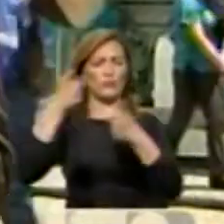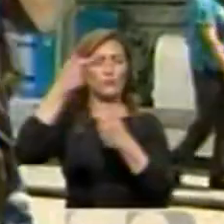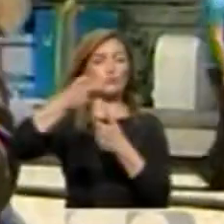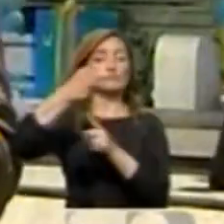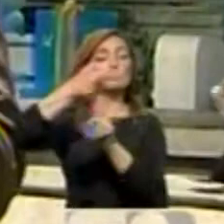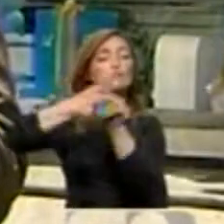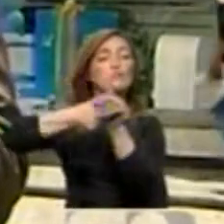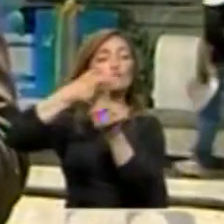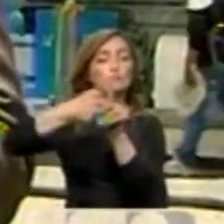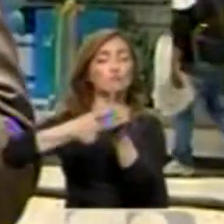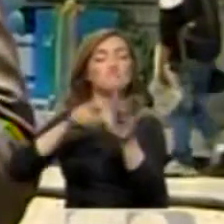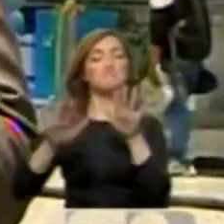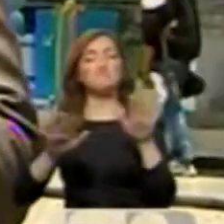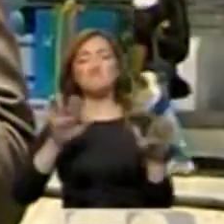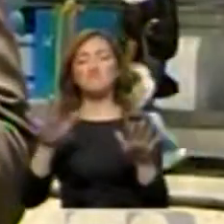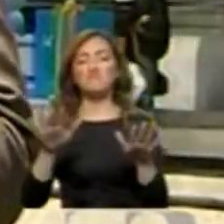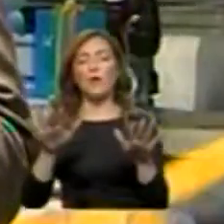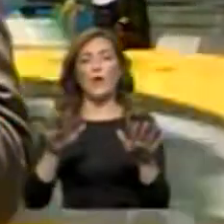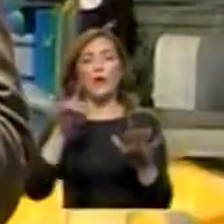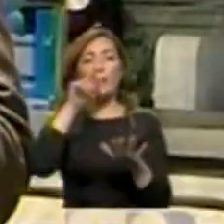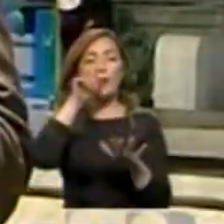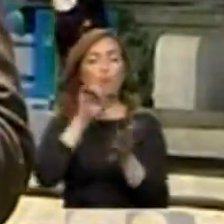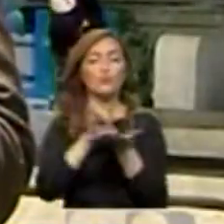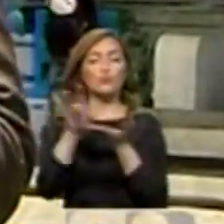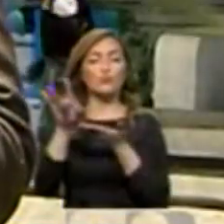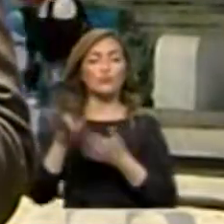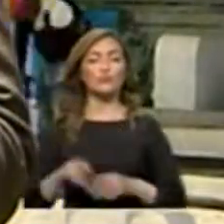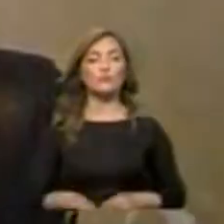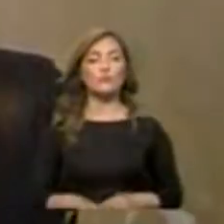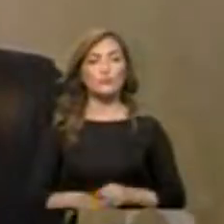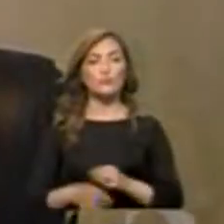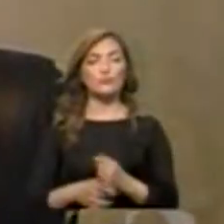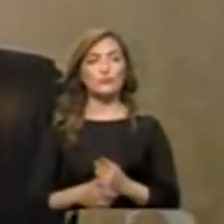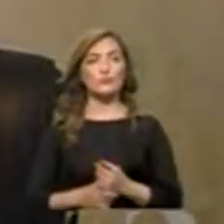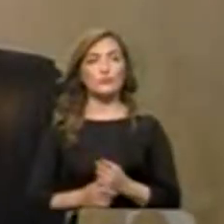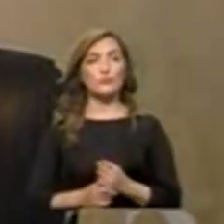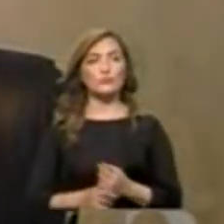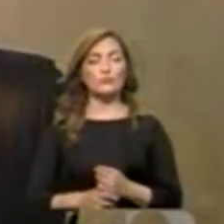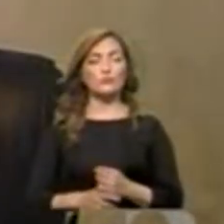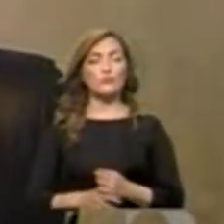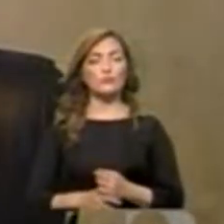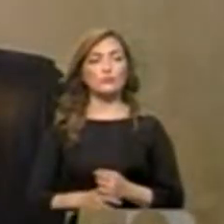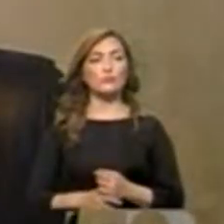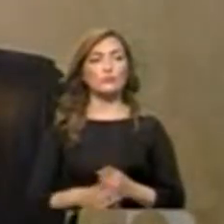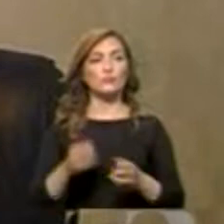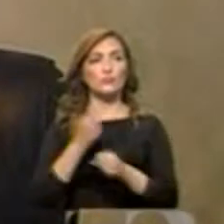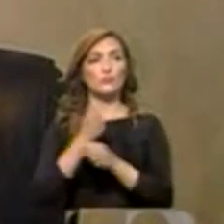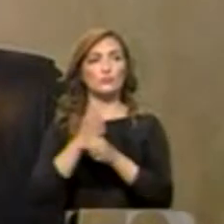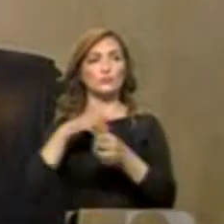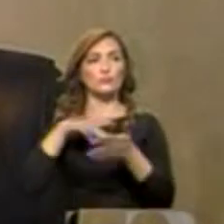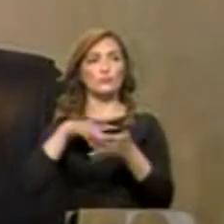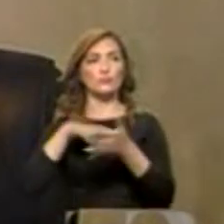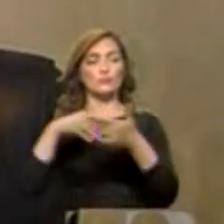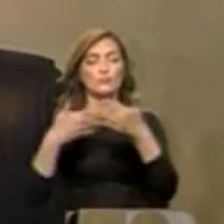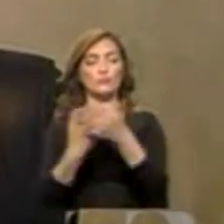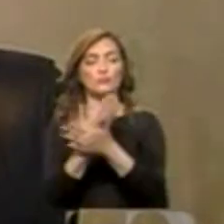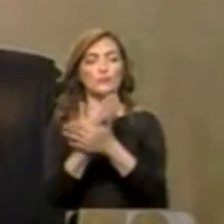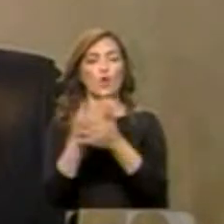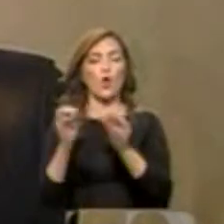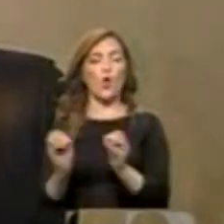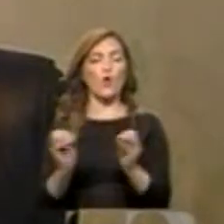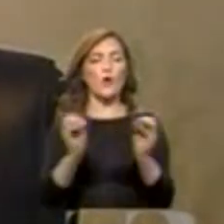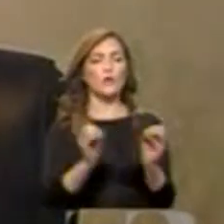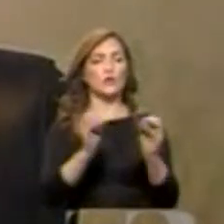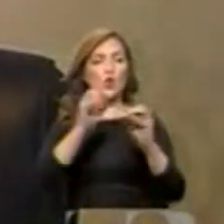señaló que habrá una reducción de personal. Estamos trabajando en un estudio para hacer el nuevo esquema